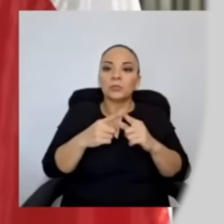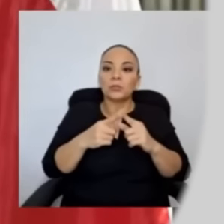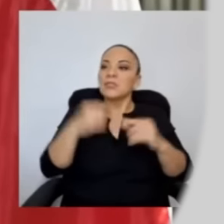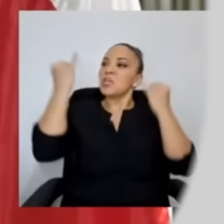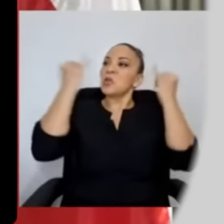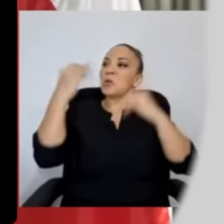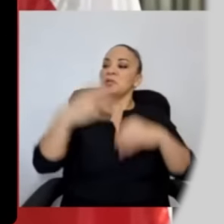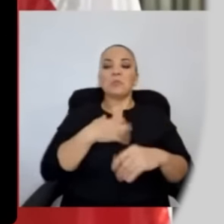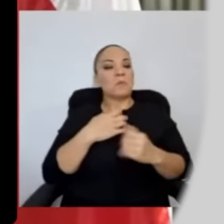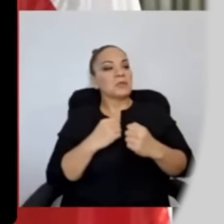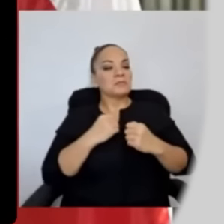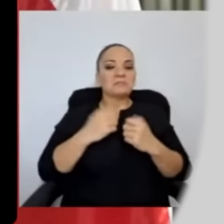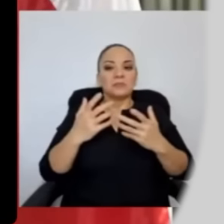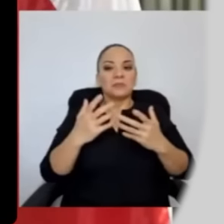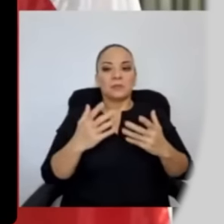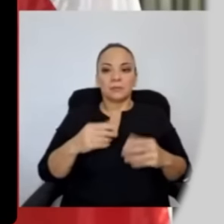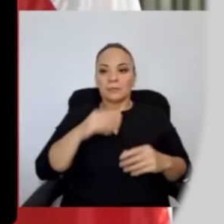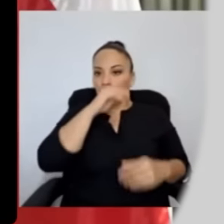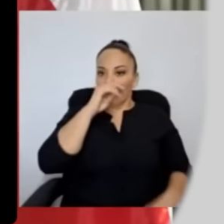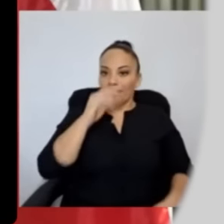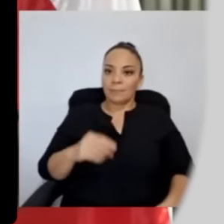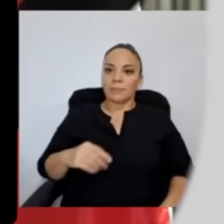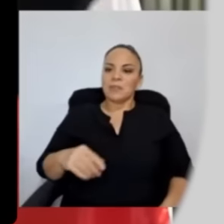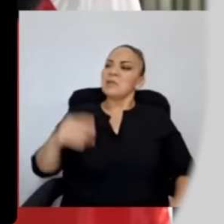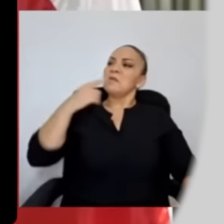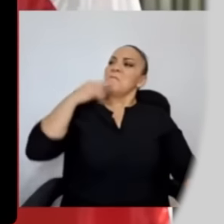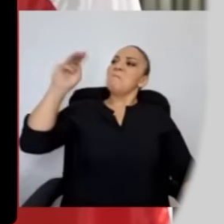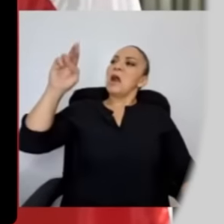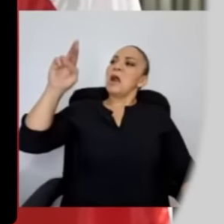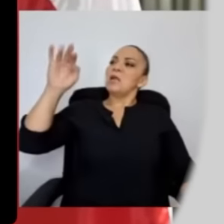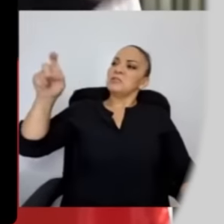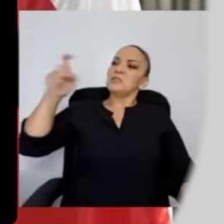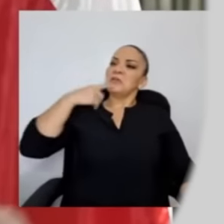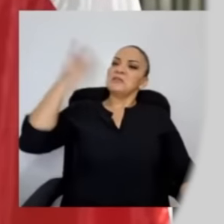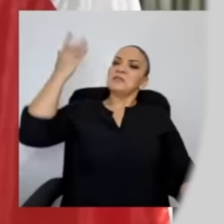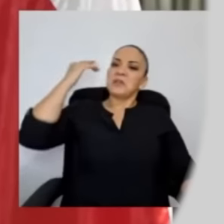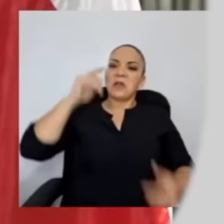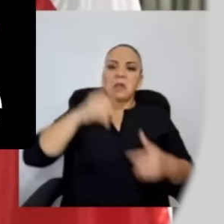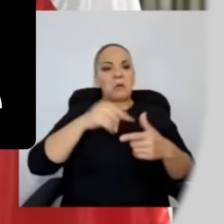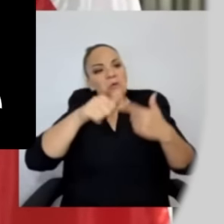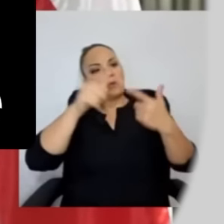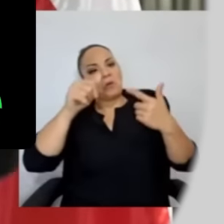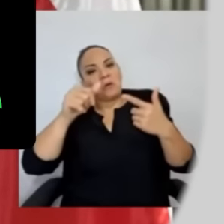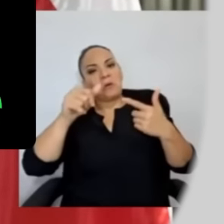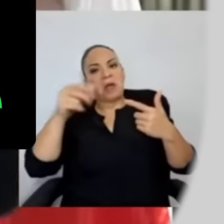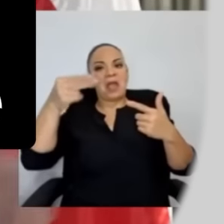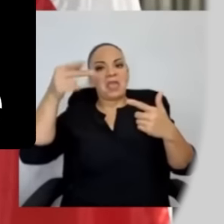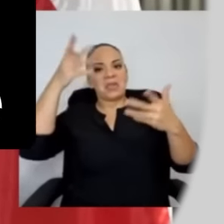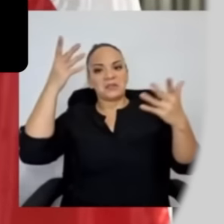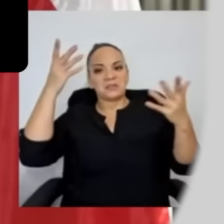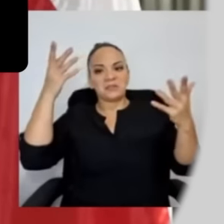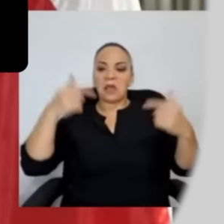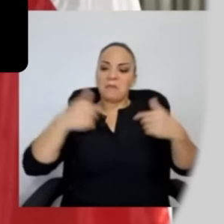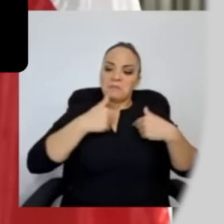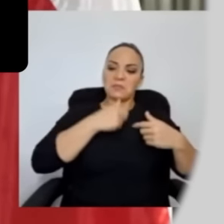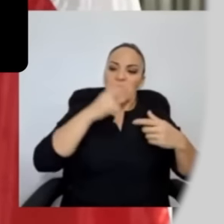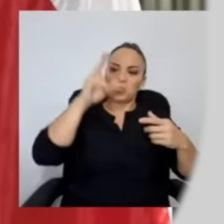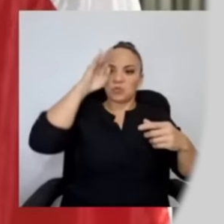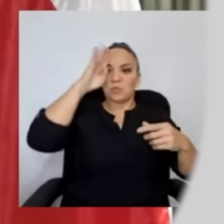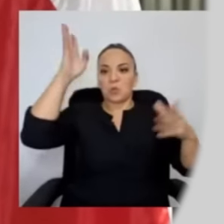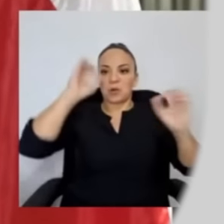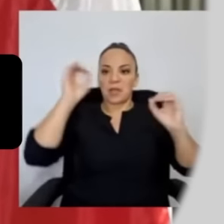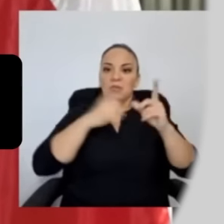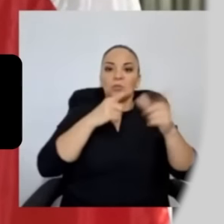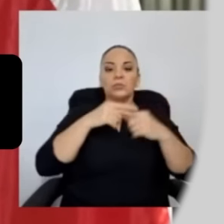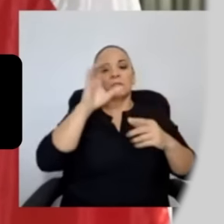ideologías. ¿A qué decía Marx o qué decía Hayek? Porque como a mí no se me ocurre, yo tengo que ir a buscarlo